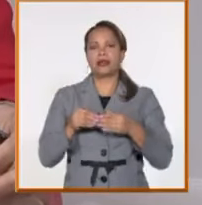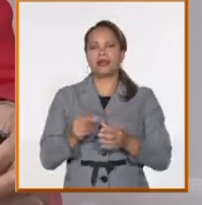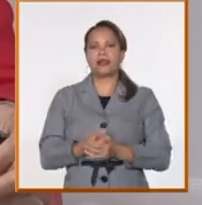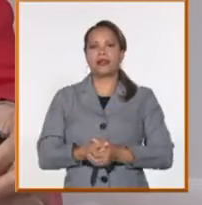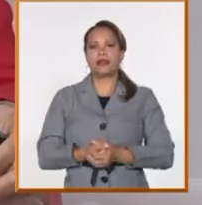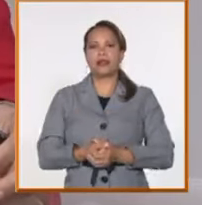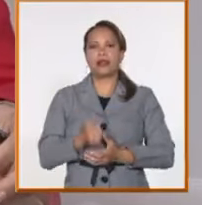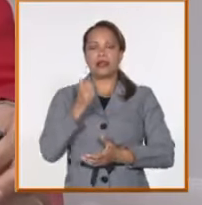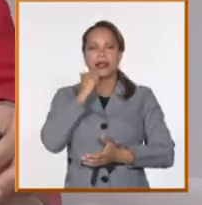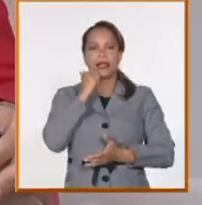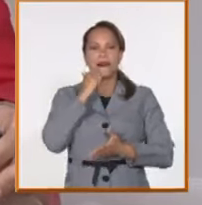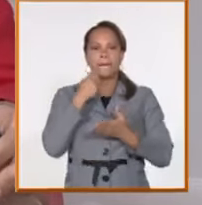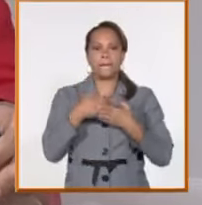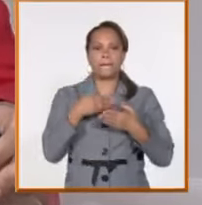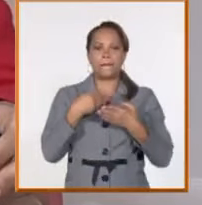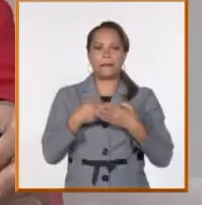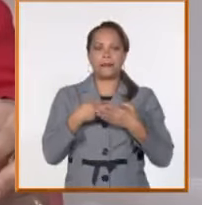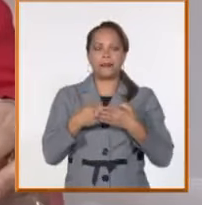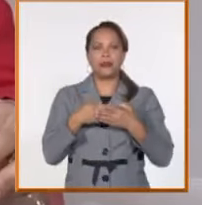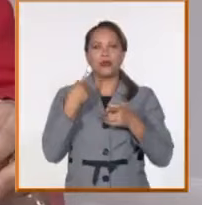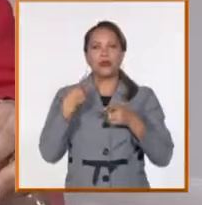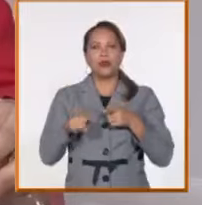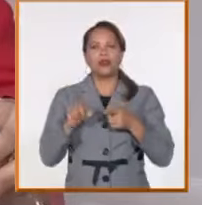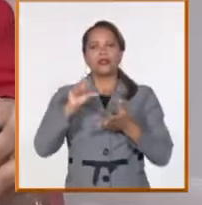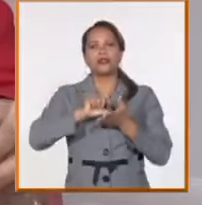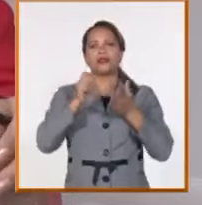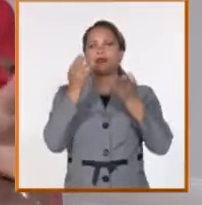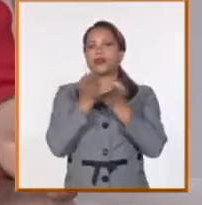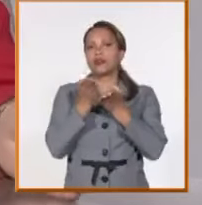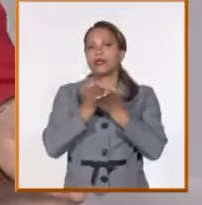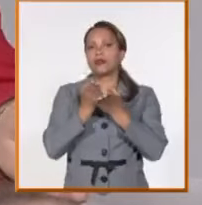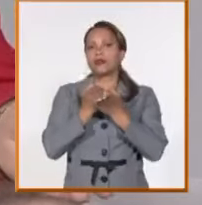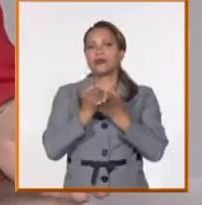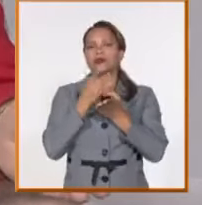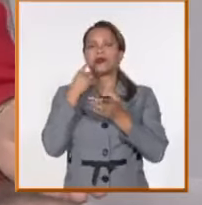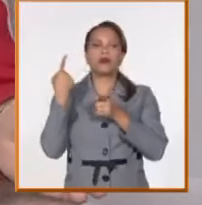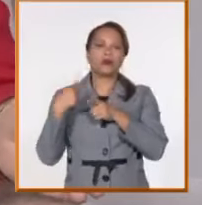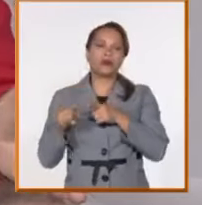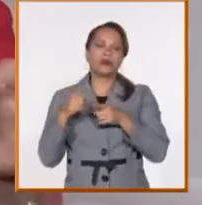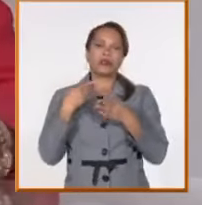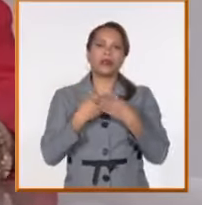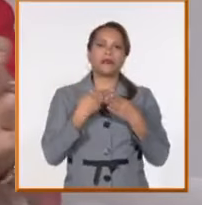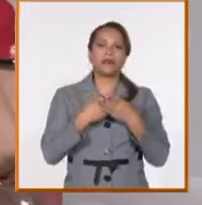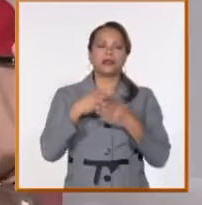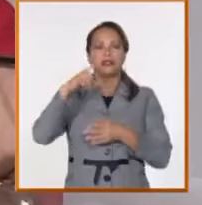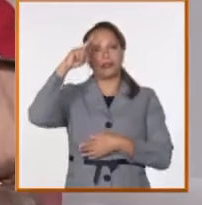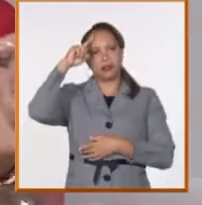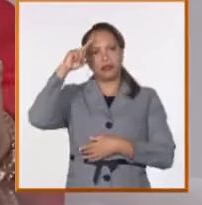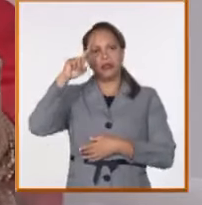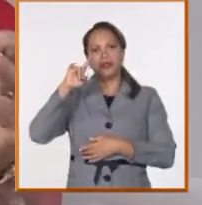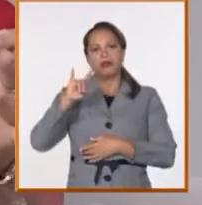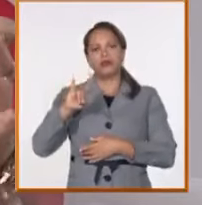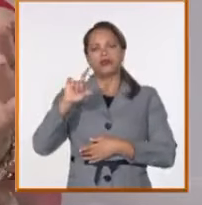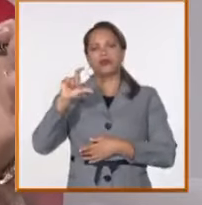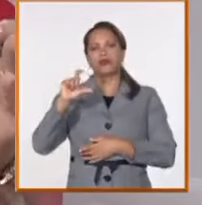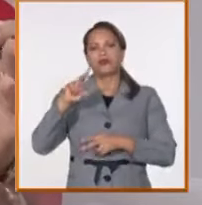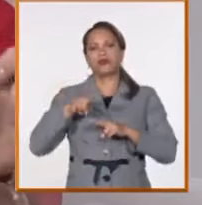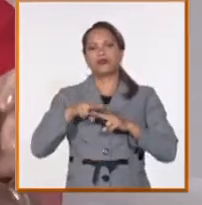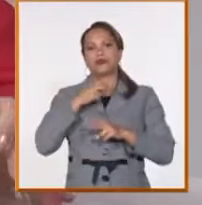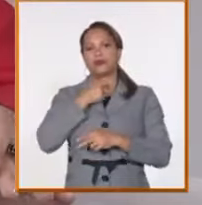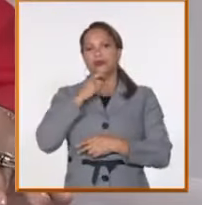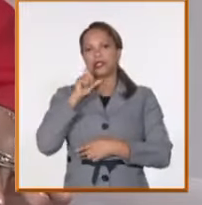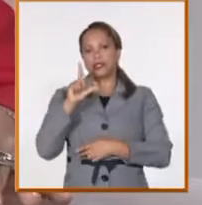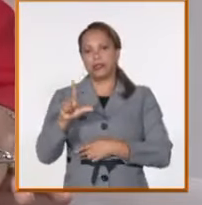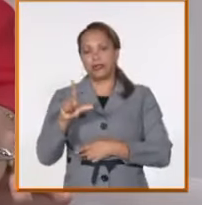el centro de estudios avanzados de Cuba y está la empresa Estatal suel y esas entidades componen